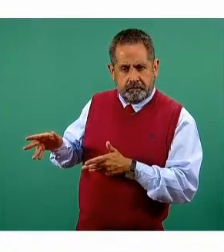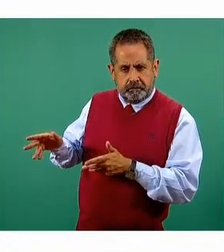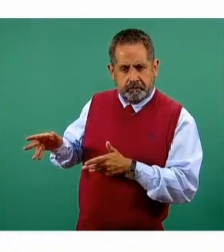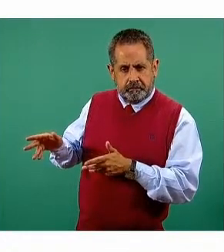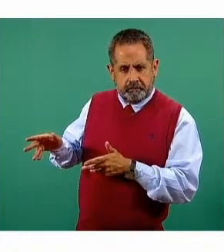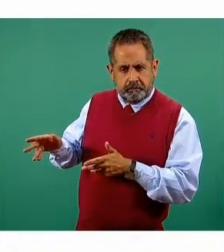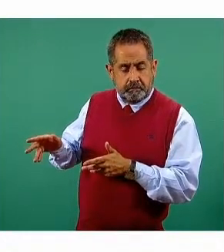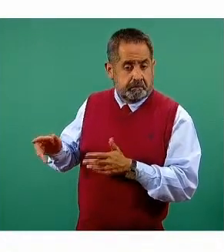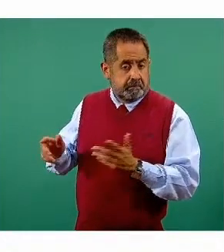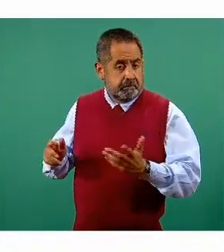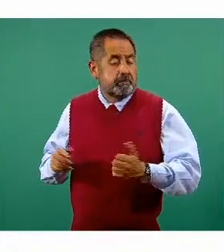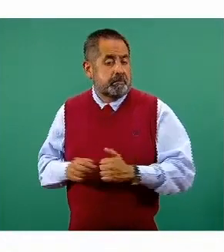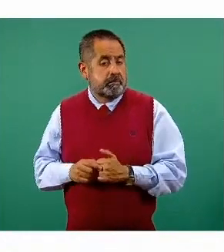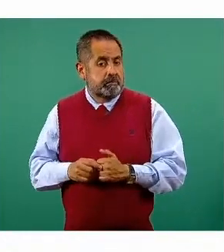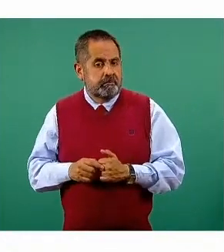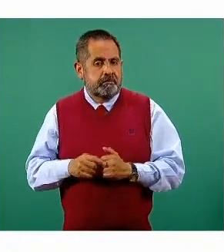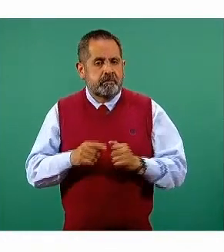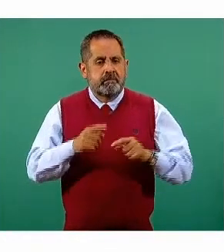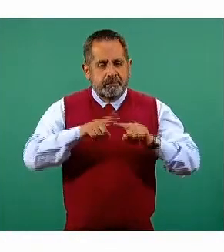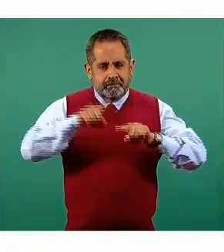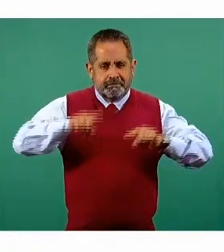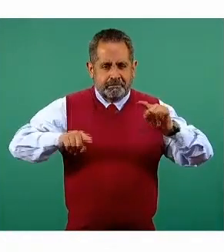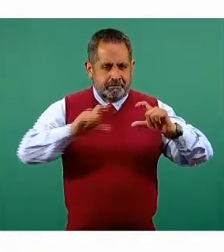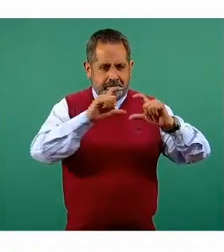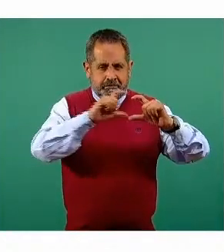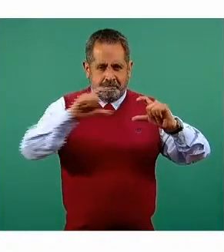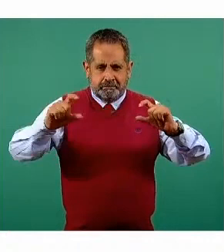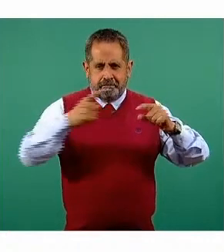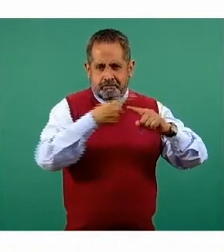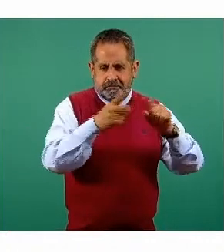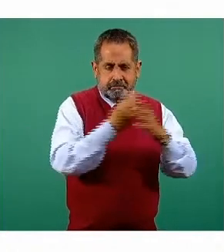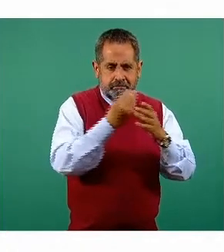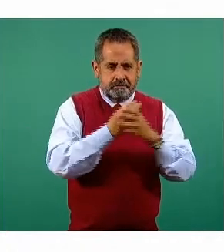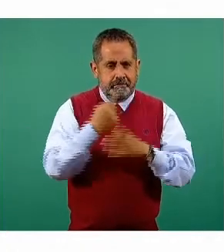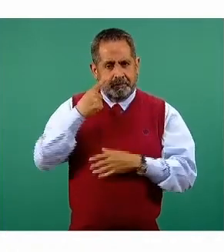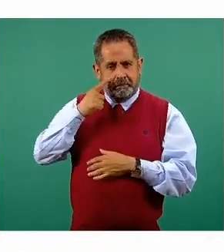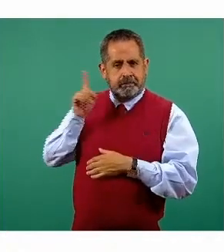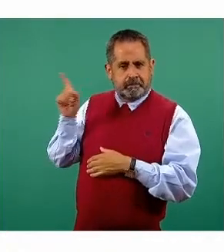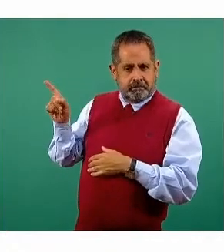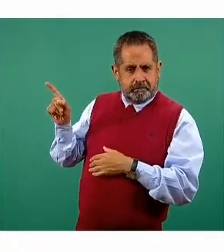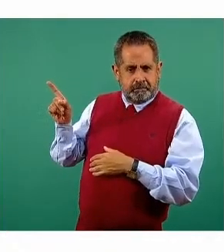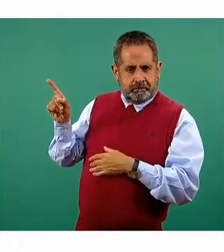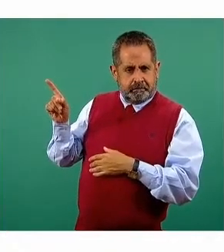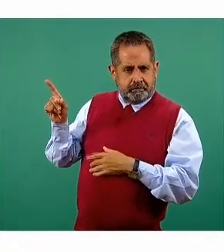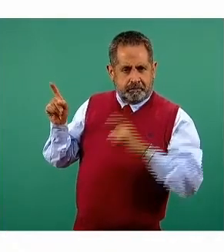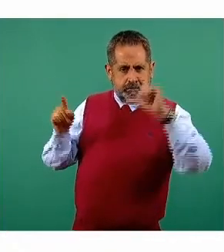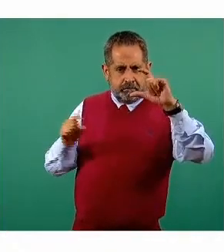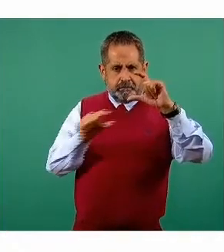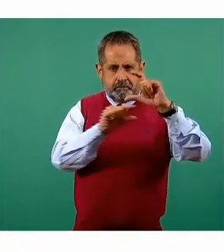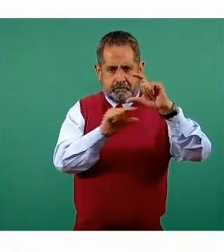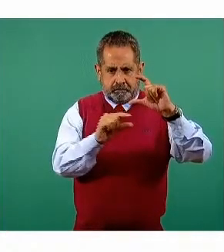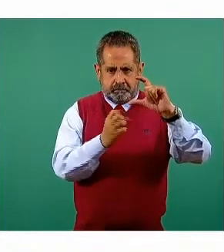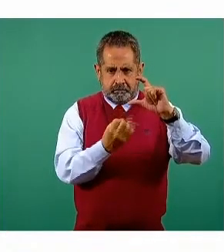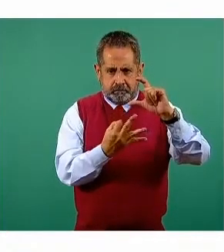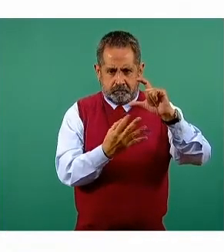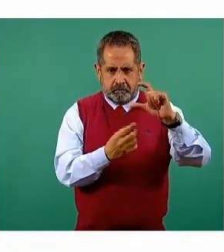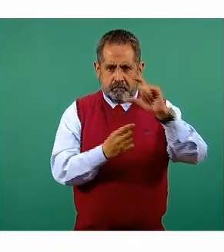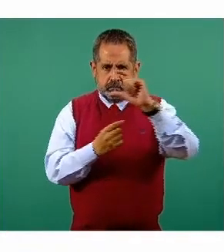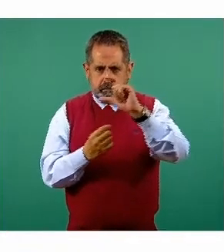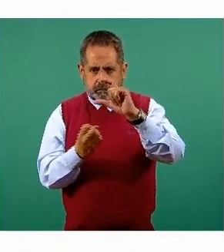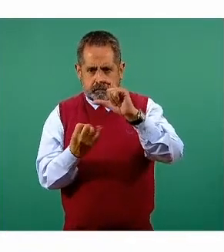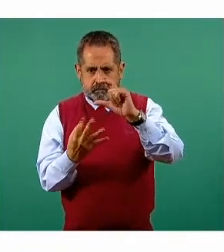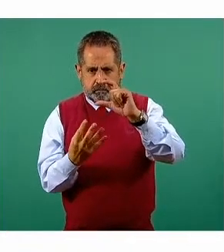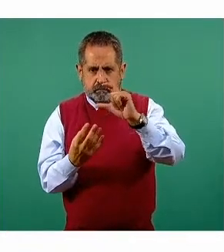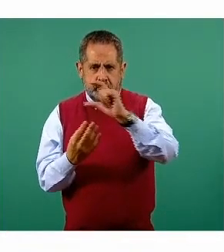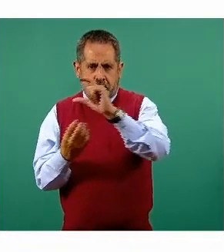30.375.255 dosis, que se distribuyen de acuerdo al tipo de vacuna, como se muestra inmediatamente abajo de la botellita de color con el